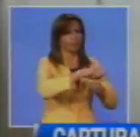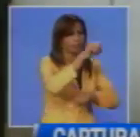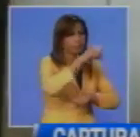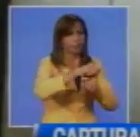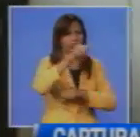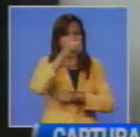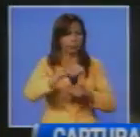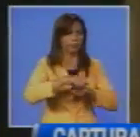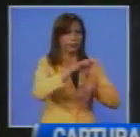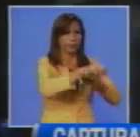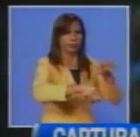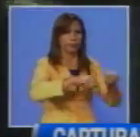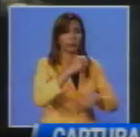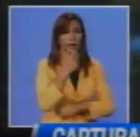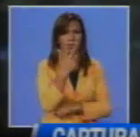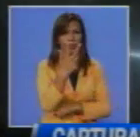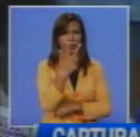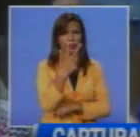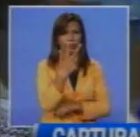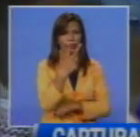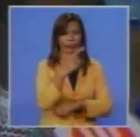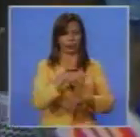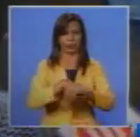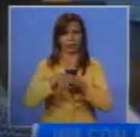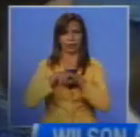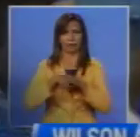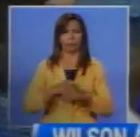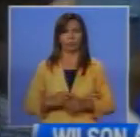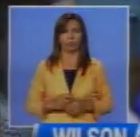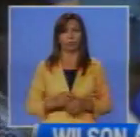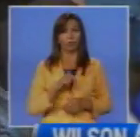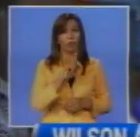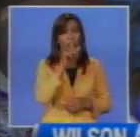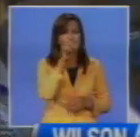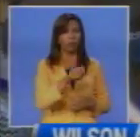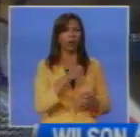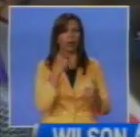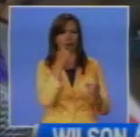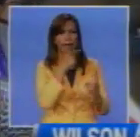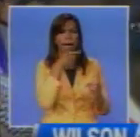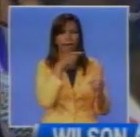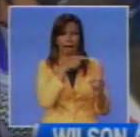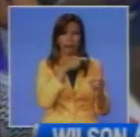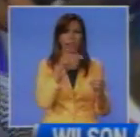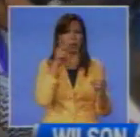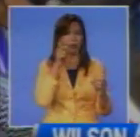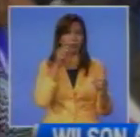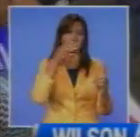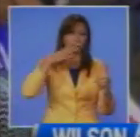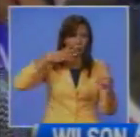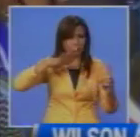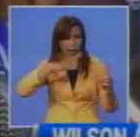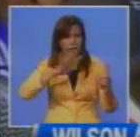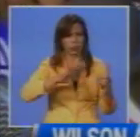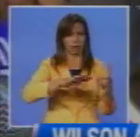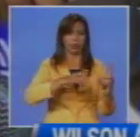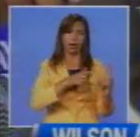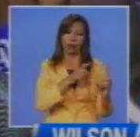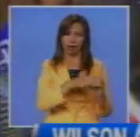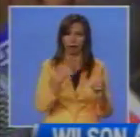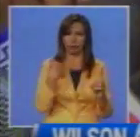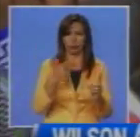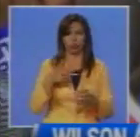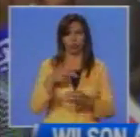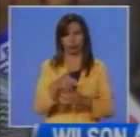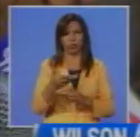tres personas. Hay una persona que está como sospechosa por la muerte de este ciudadano y hay dos personas que están detenidas porque en esa